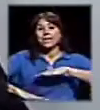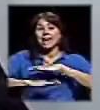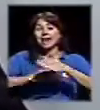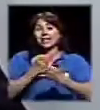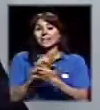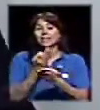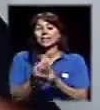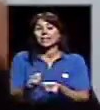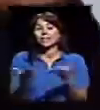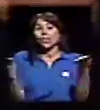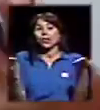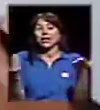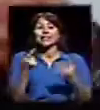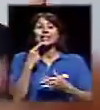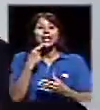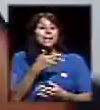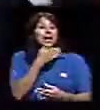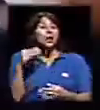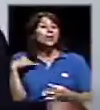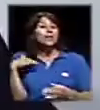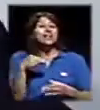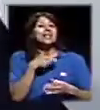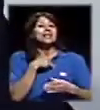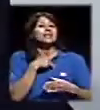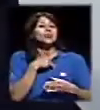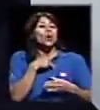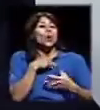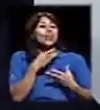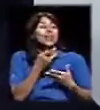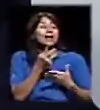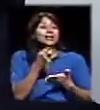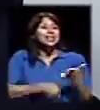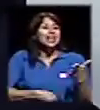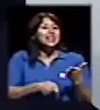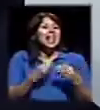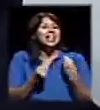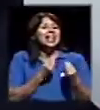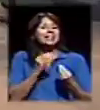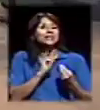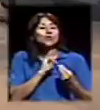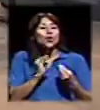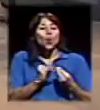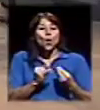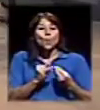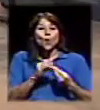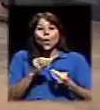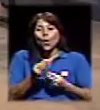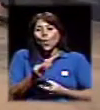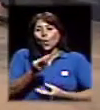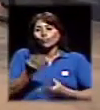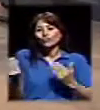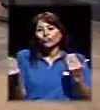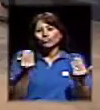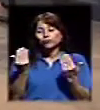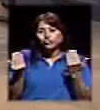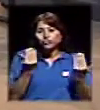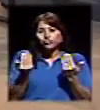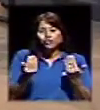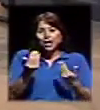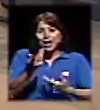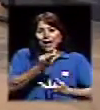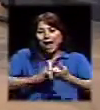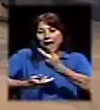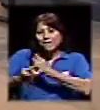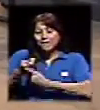buena cosecha de café, y las parcelas del centro de San José se sembraron con café para dar ese inicio.